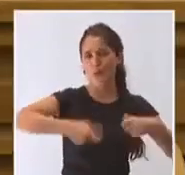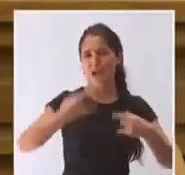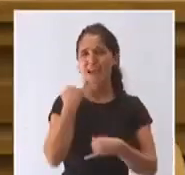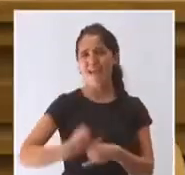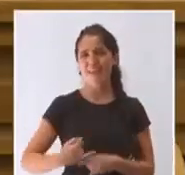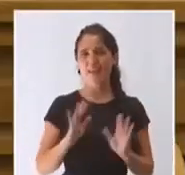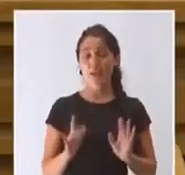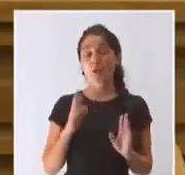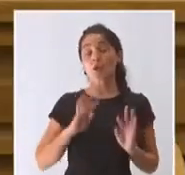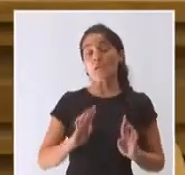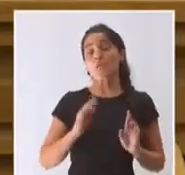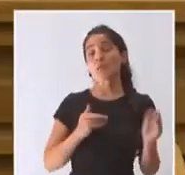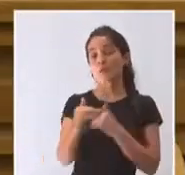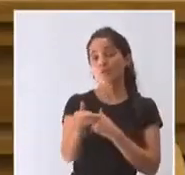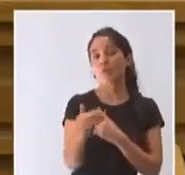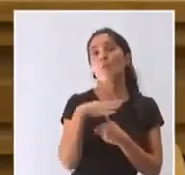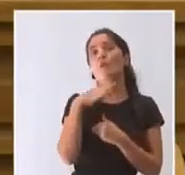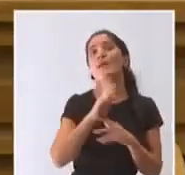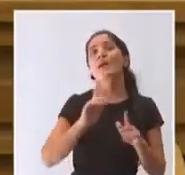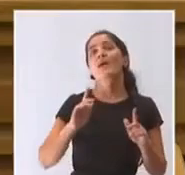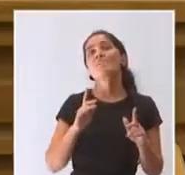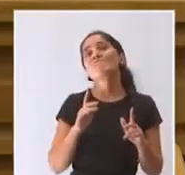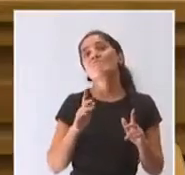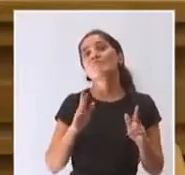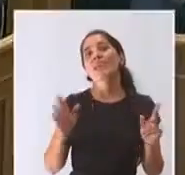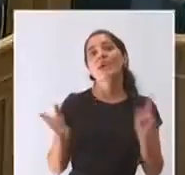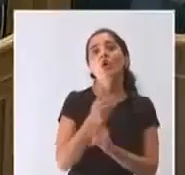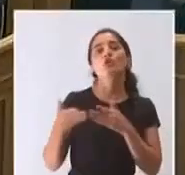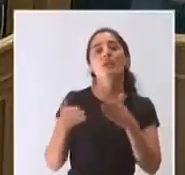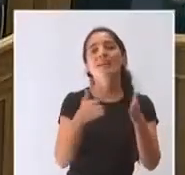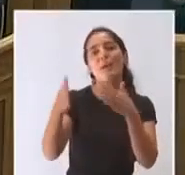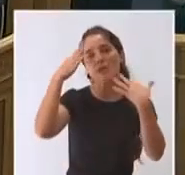entrar en una vía razonable no dependerá de nosotros pero